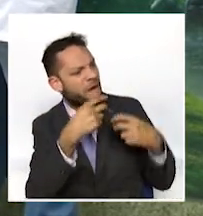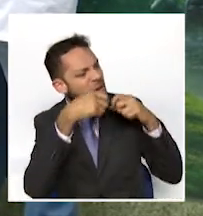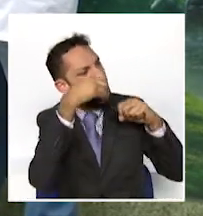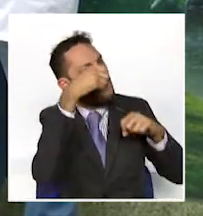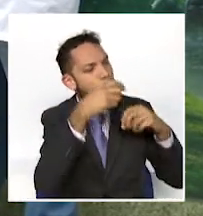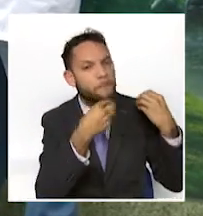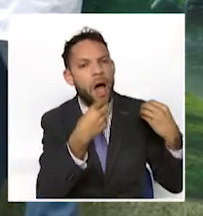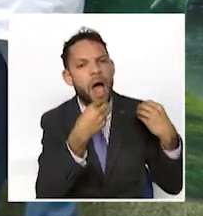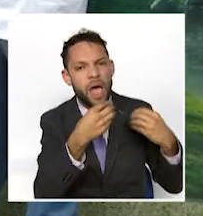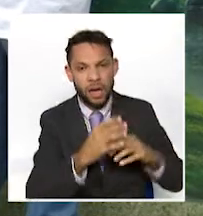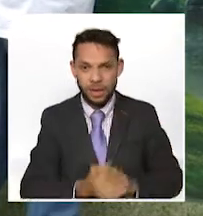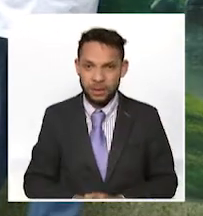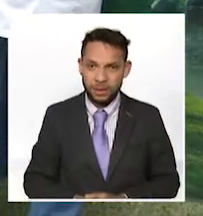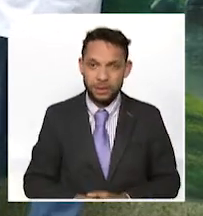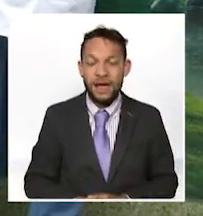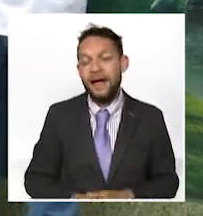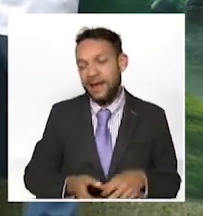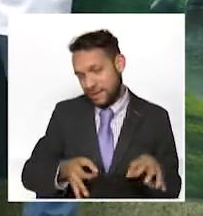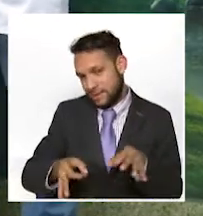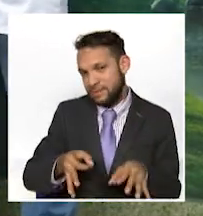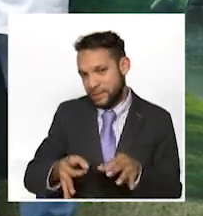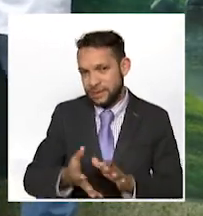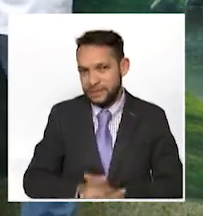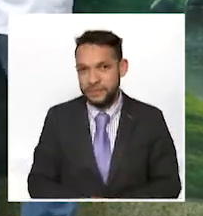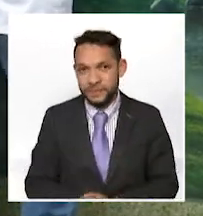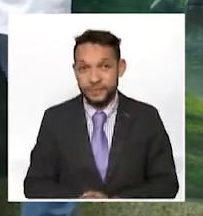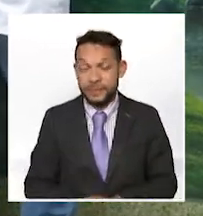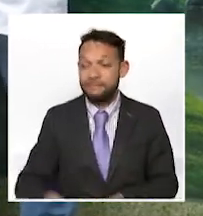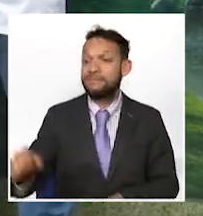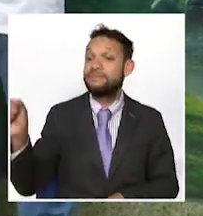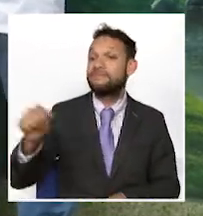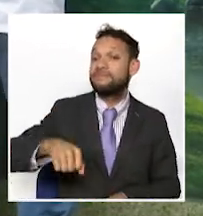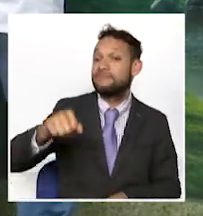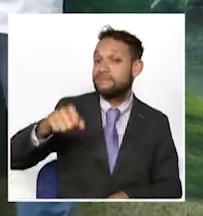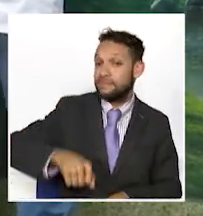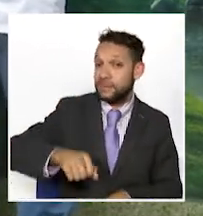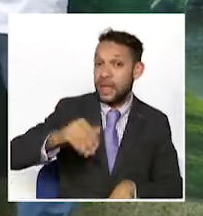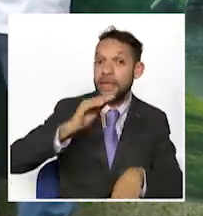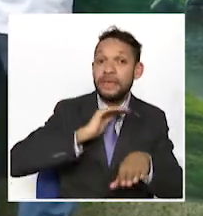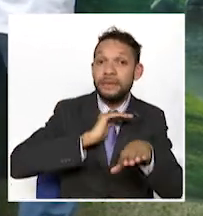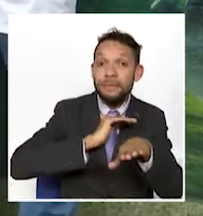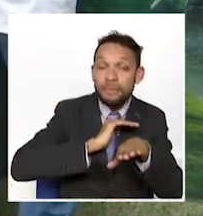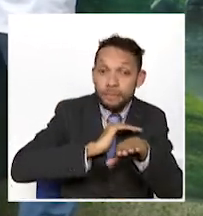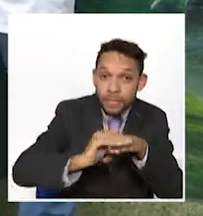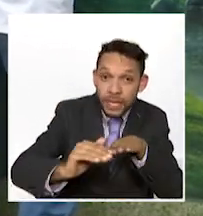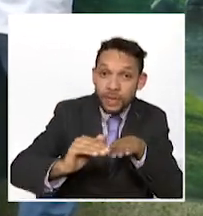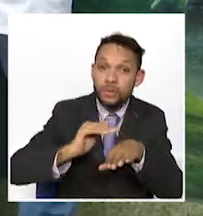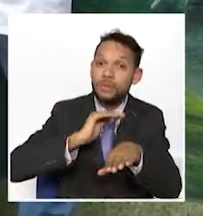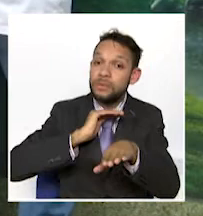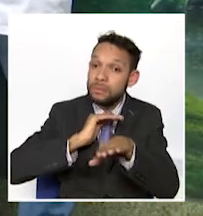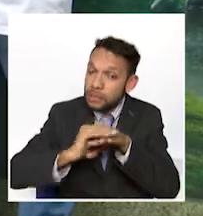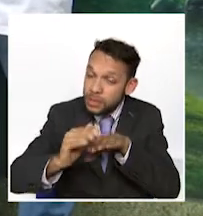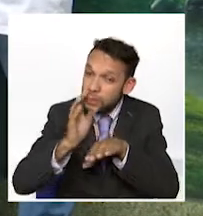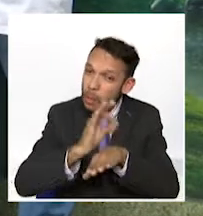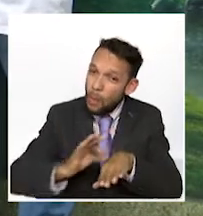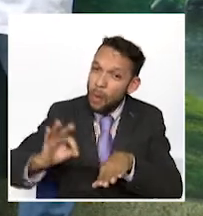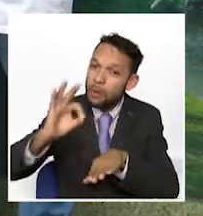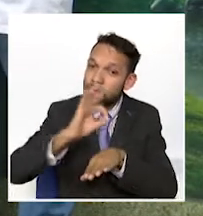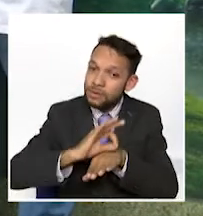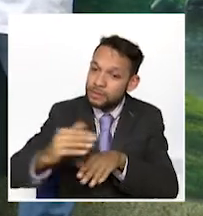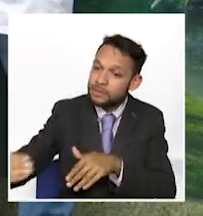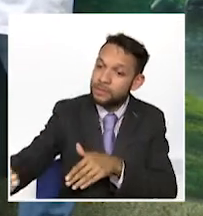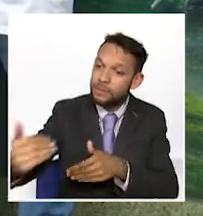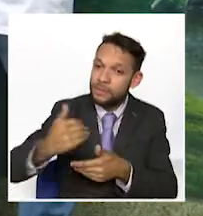odontología neurofocal? Bueno, una nueva oportunidad para invitarlos, insistir en que deben de pasar conmigo.